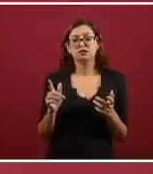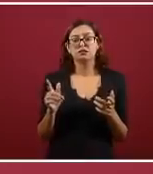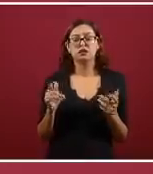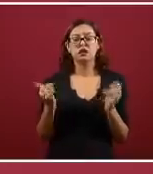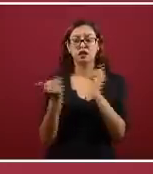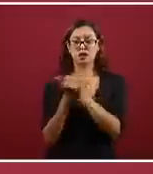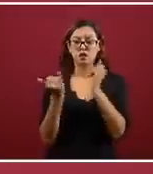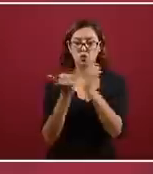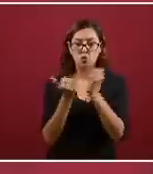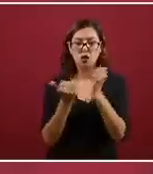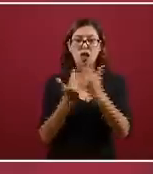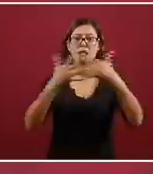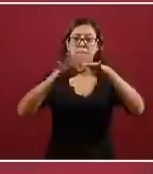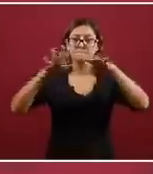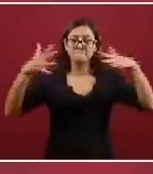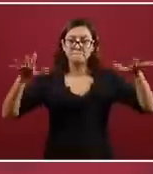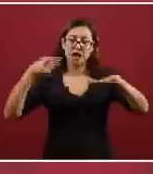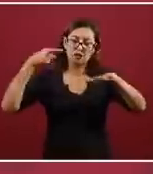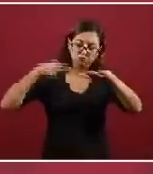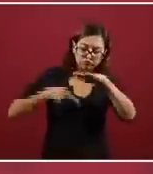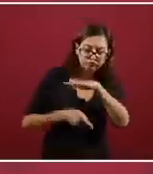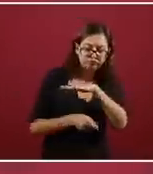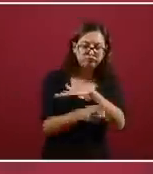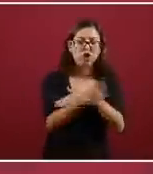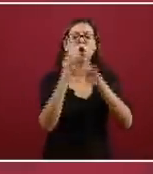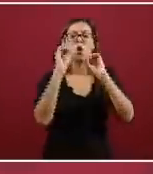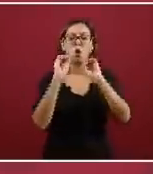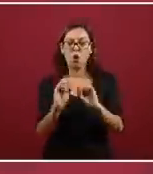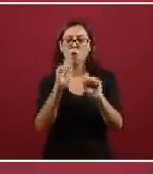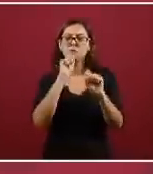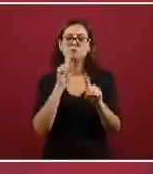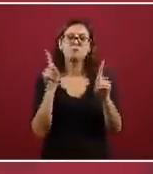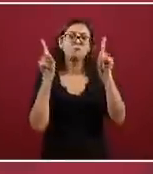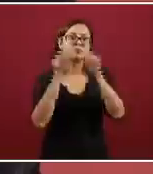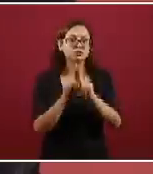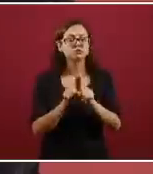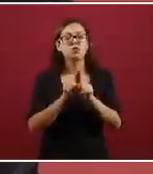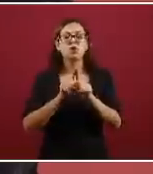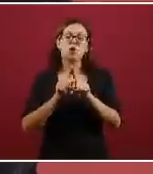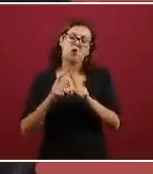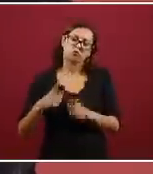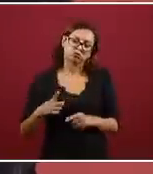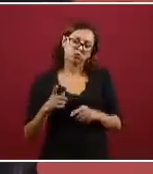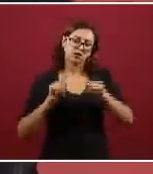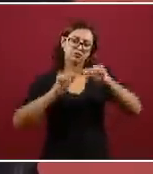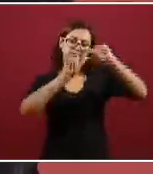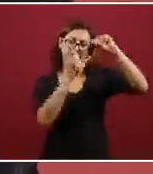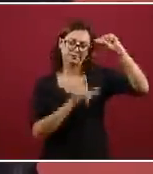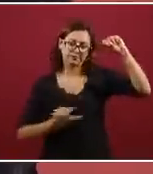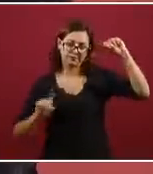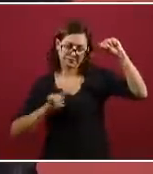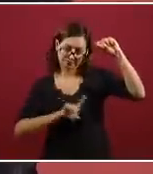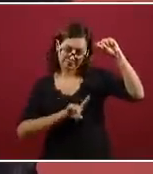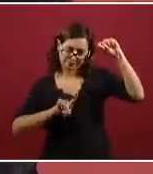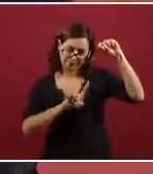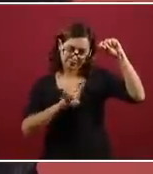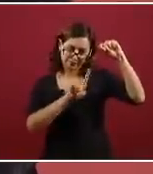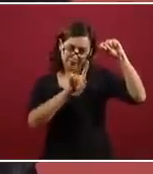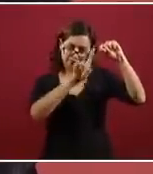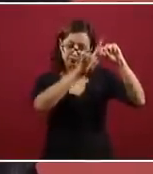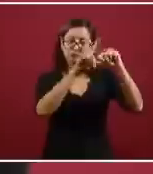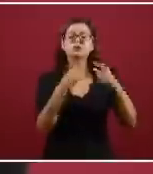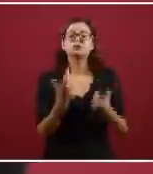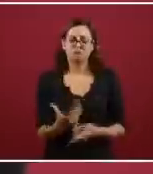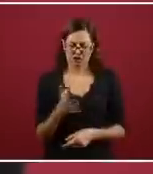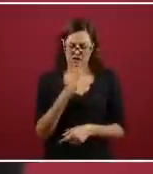submarinos, gasoductos submarinos o por toda la península, hay interés en eso y